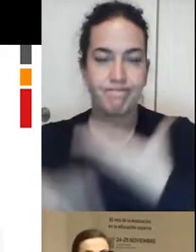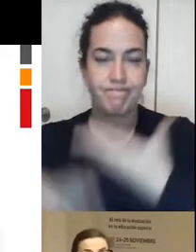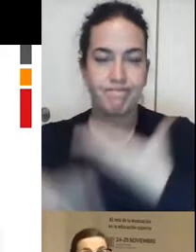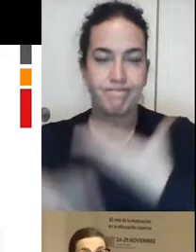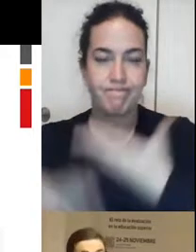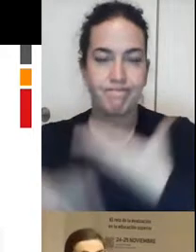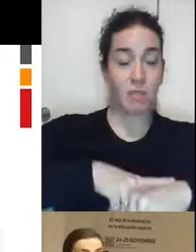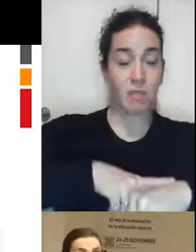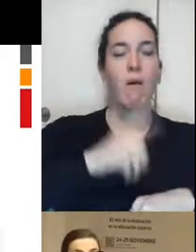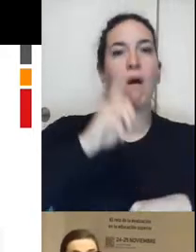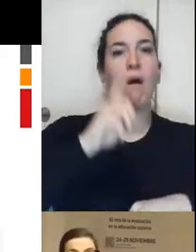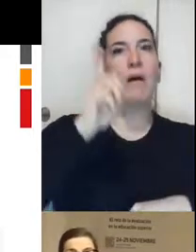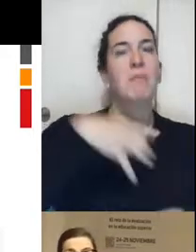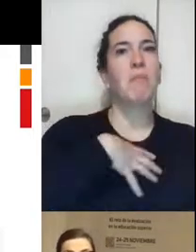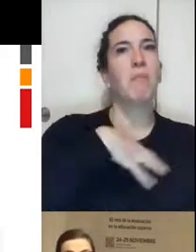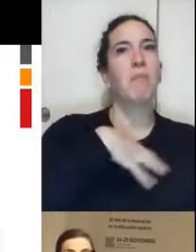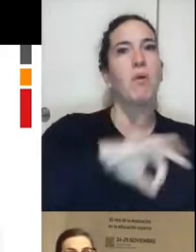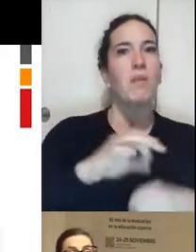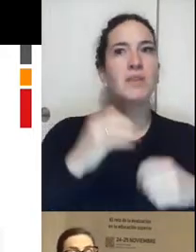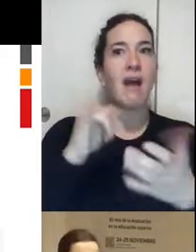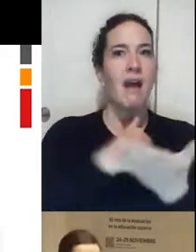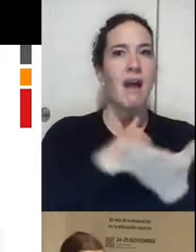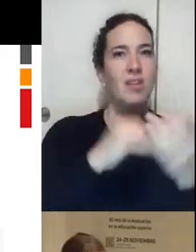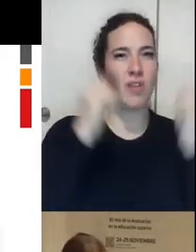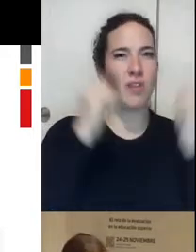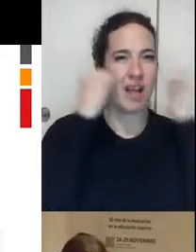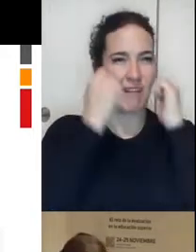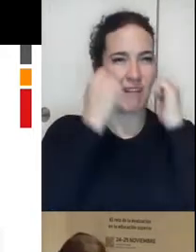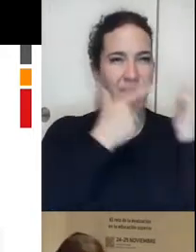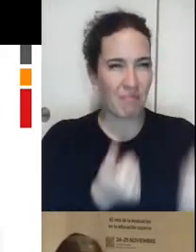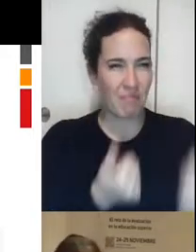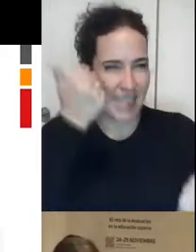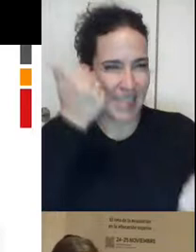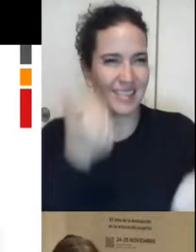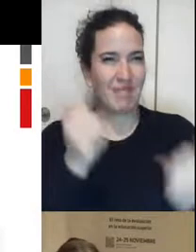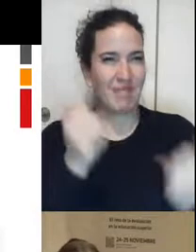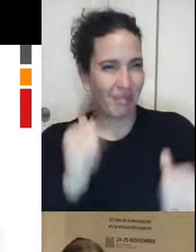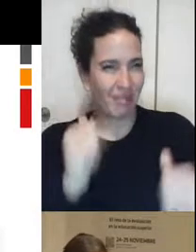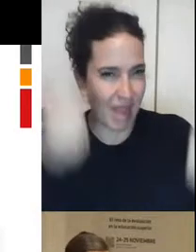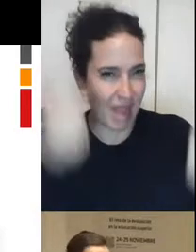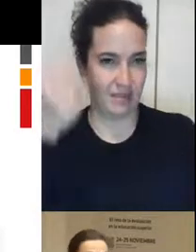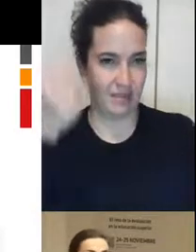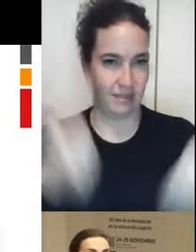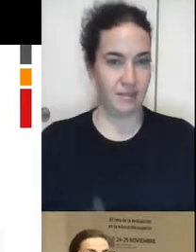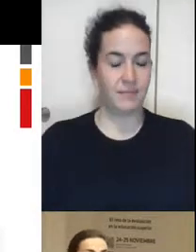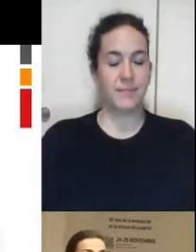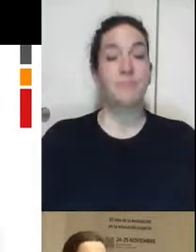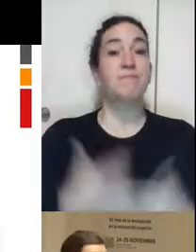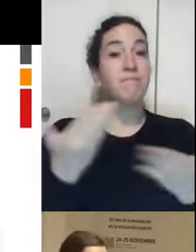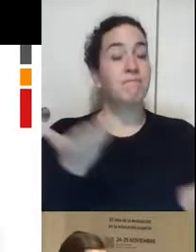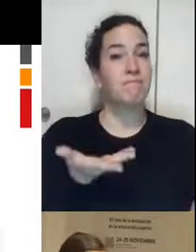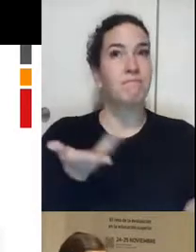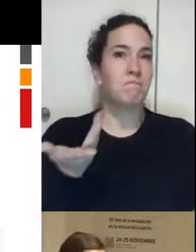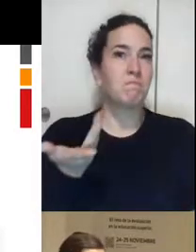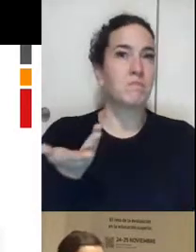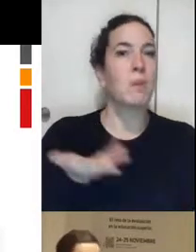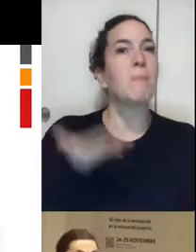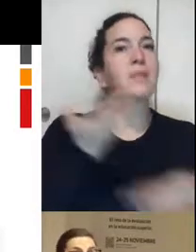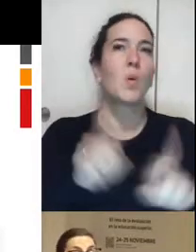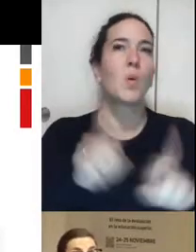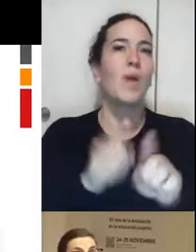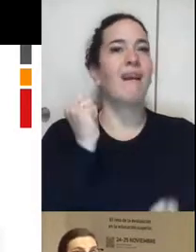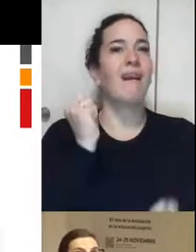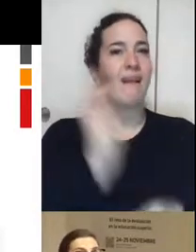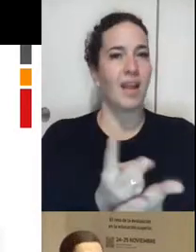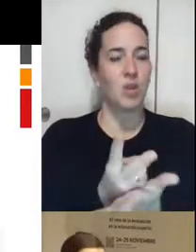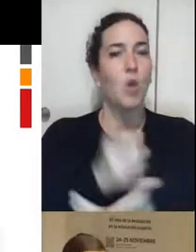podíamos también facilitar el estudio de la asignatura pues, de una manera divertida. Así se les planteó a los alumnos el reto de componer